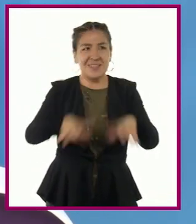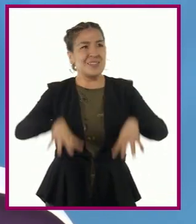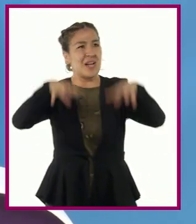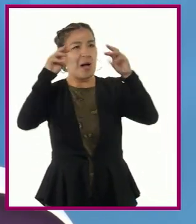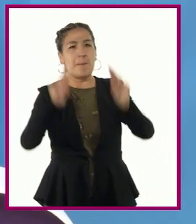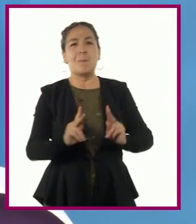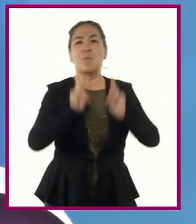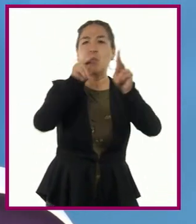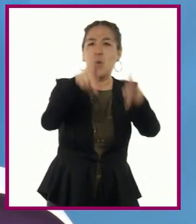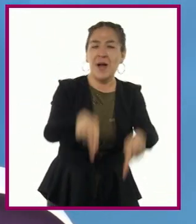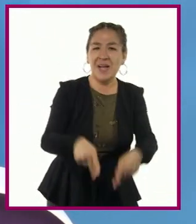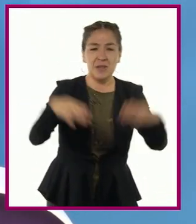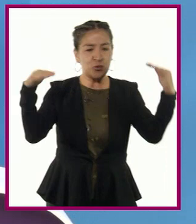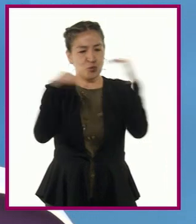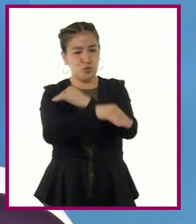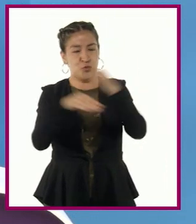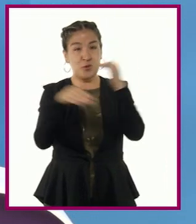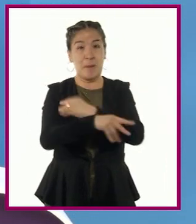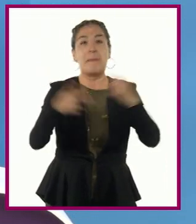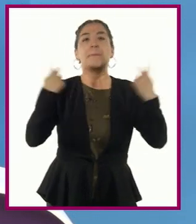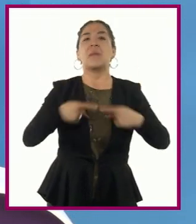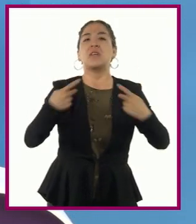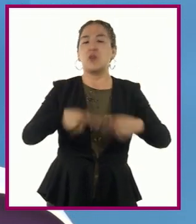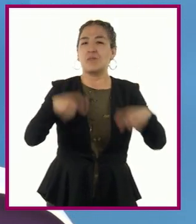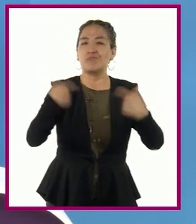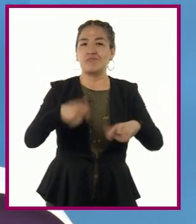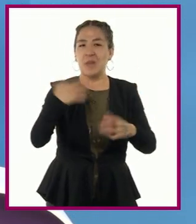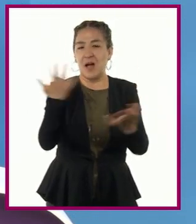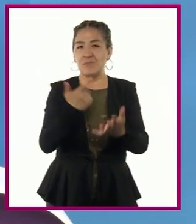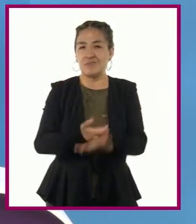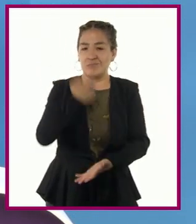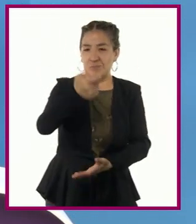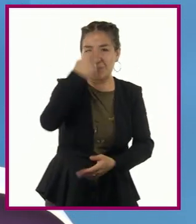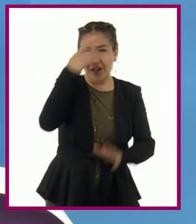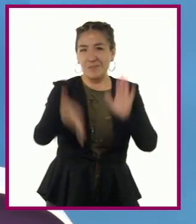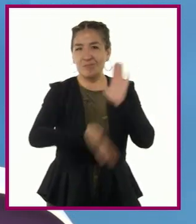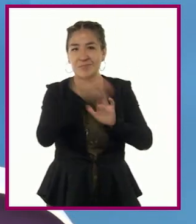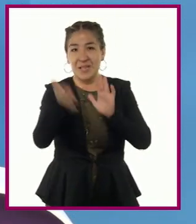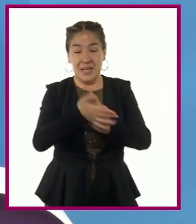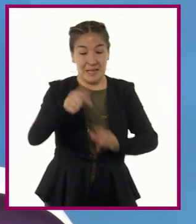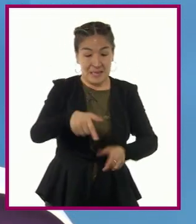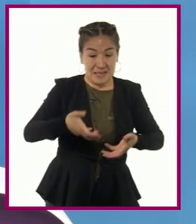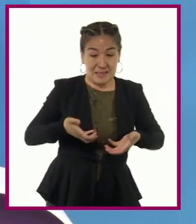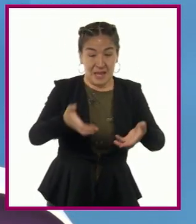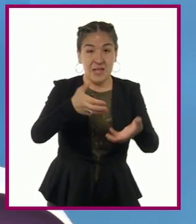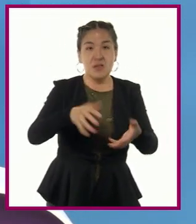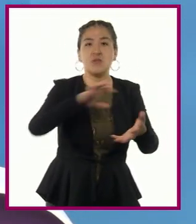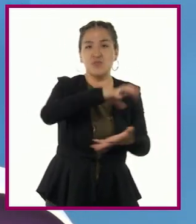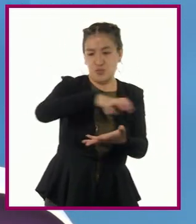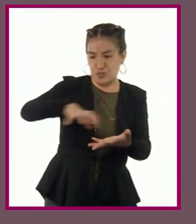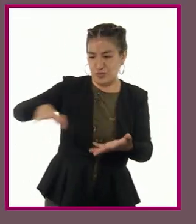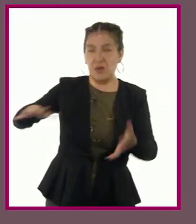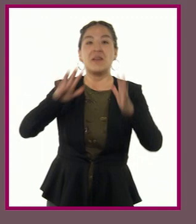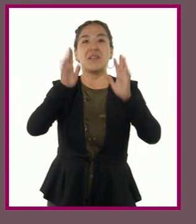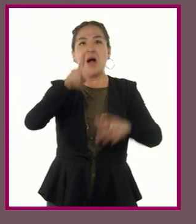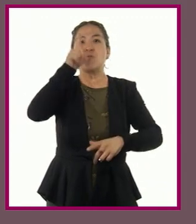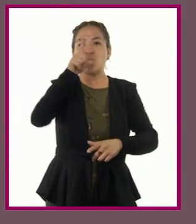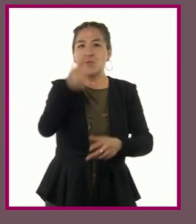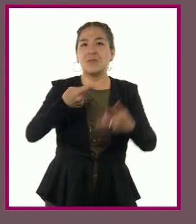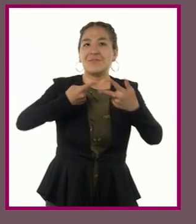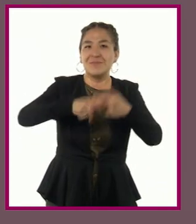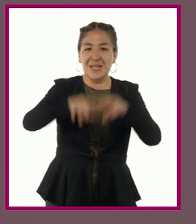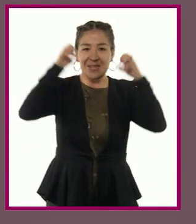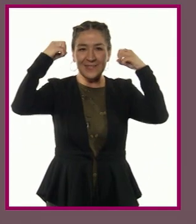acueductos construidos por los ricos mineros, las calles empedradas, iniciado el alumbrado público,